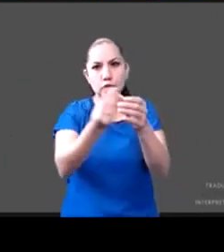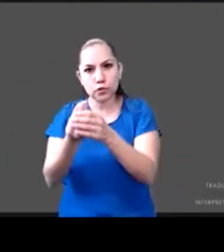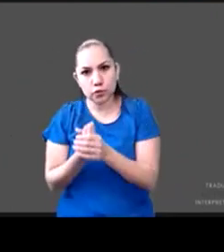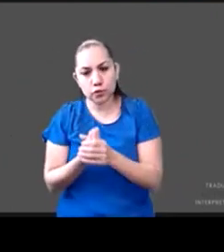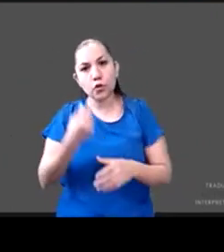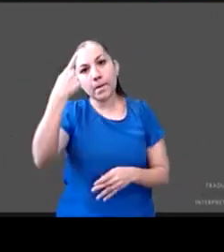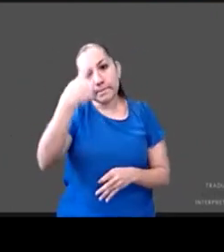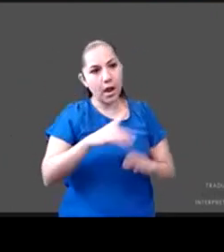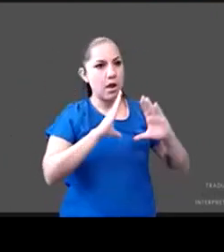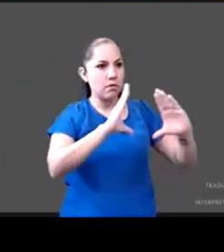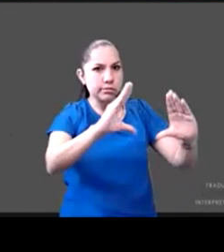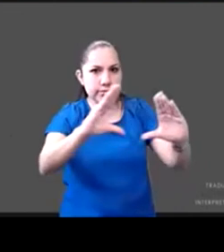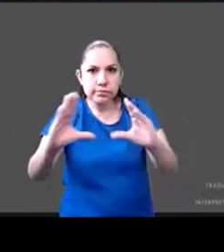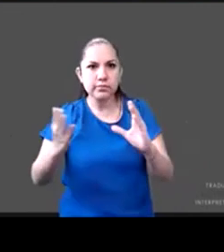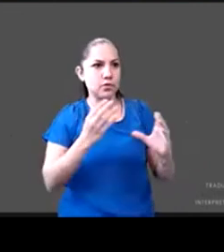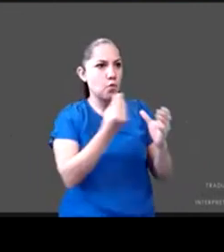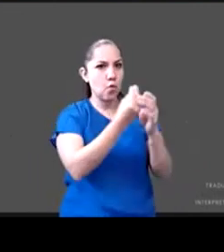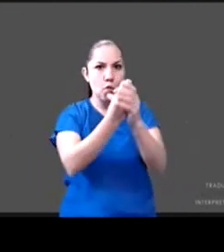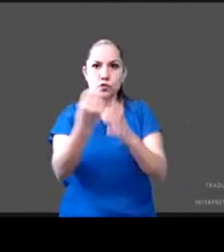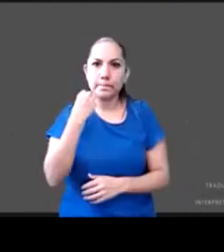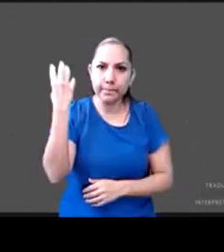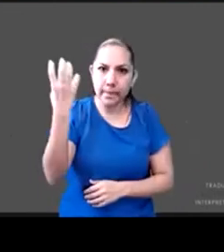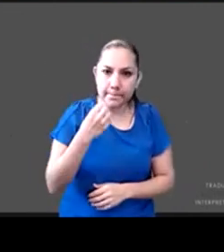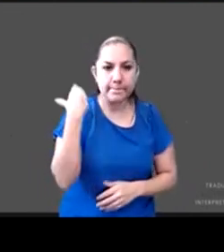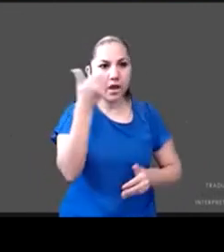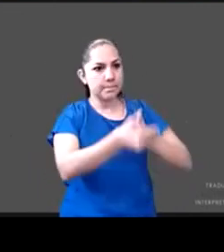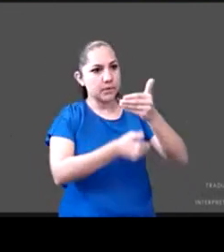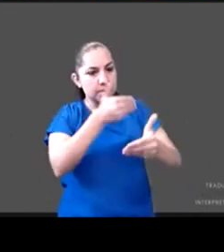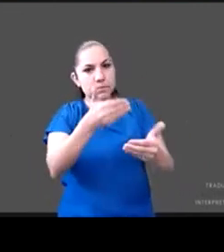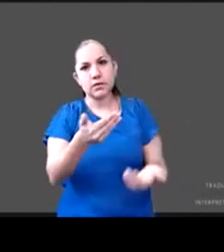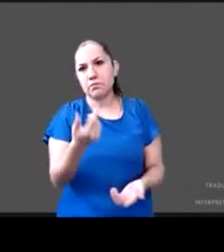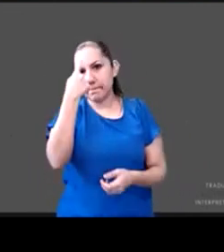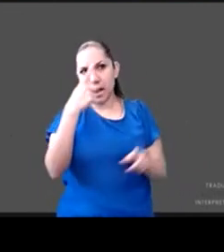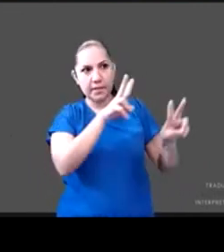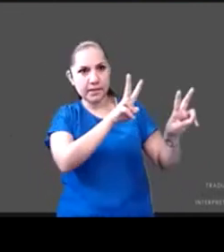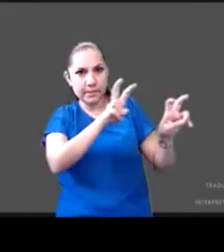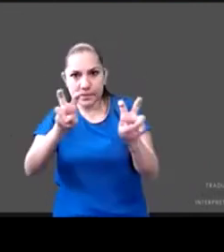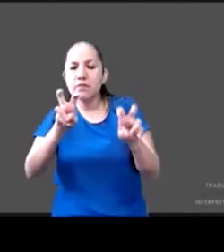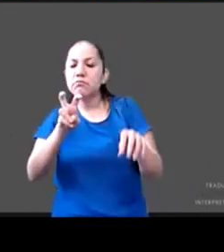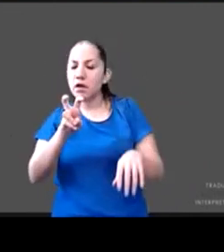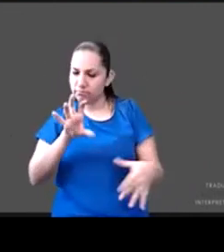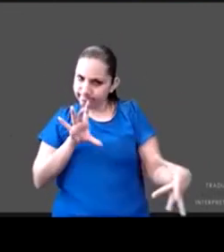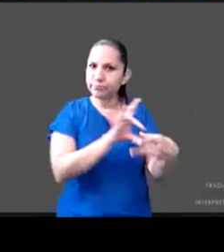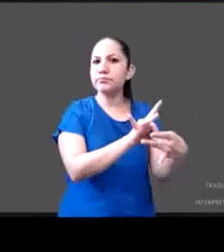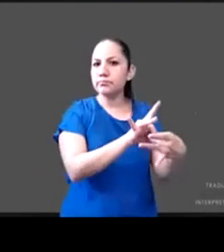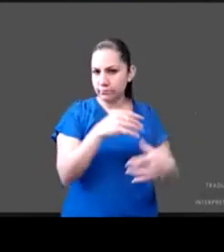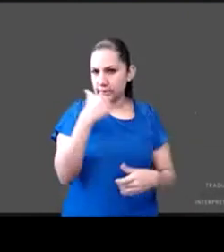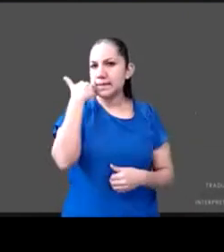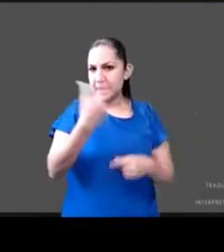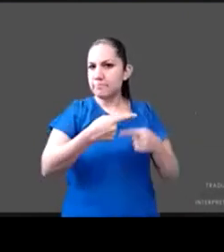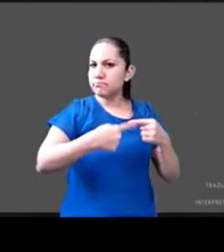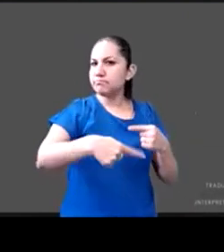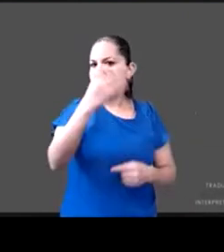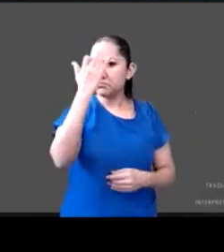de unos nuevos próximos conversatorios, de foros, de seminarios, de actualización. Vamos a retomar, creo que nos ha